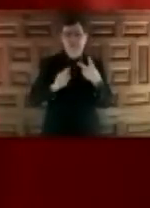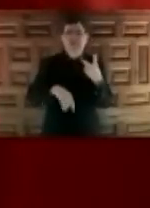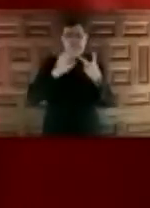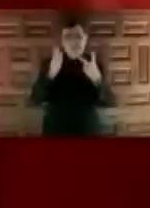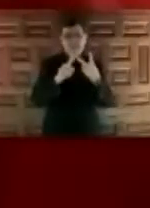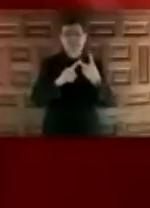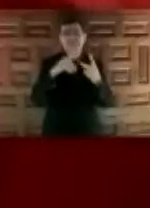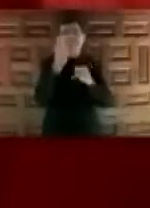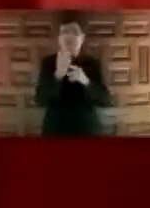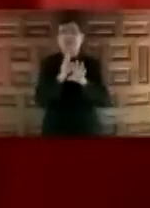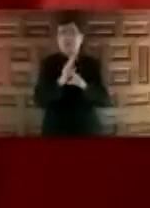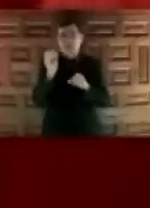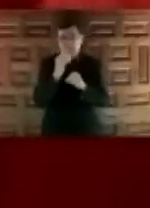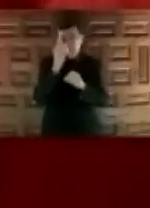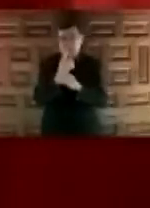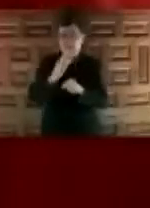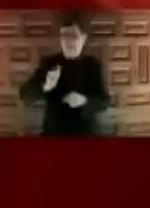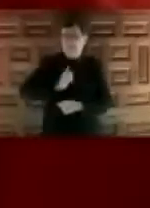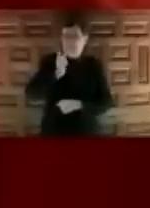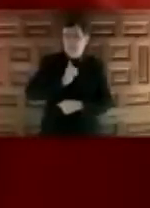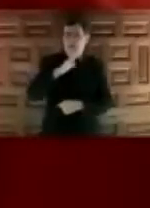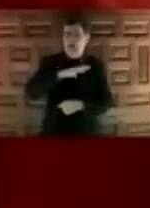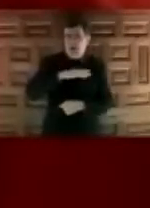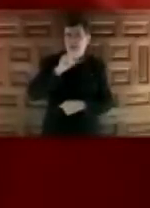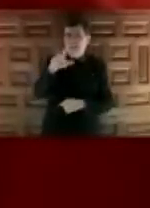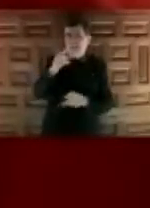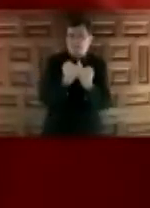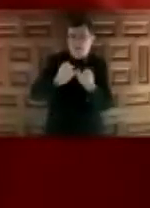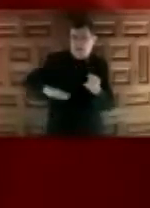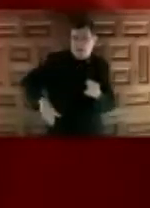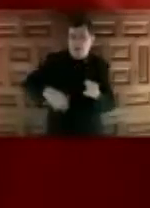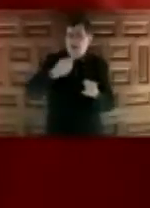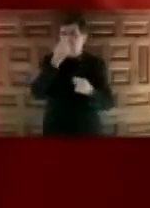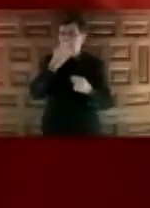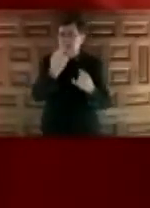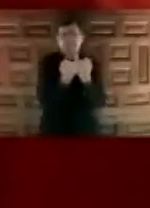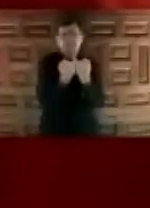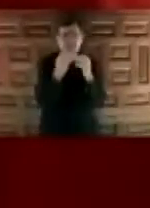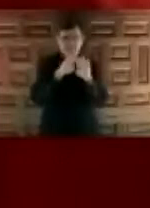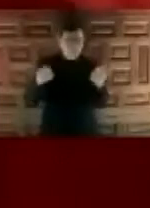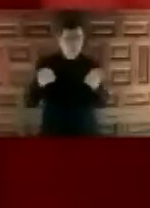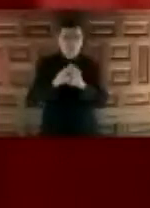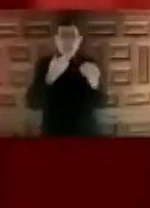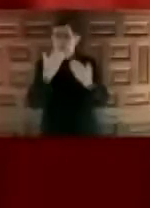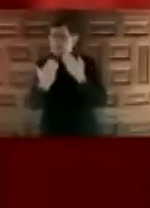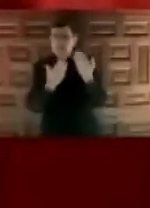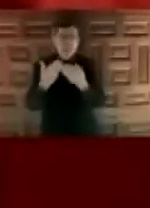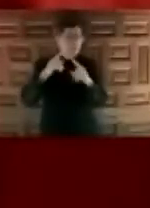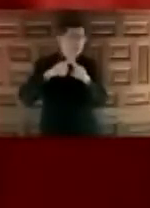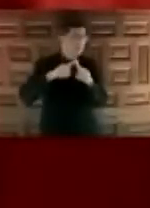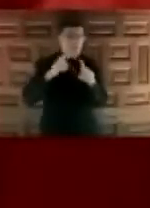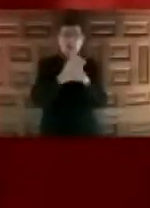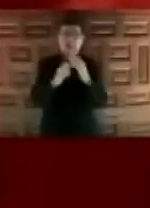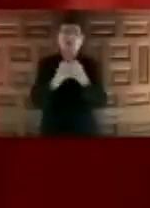que veo como un área de oportunidad, y me han antecedido también y lo han mencionado, la posibilidad de la negociación entre